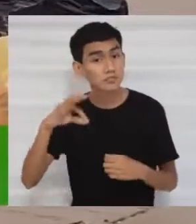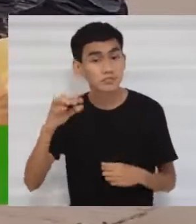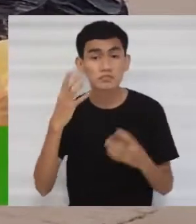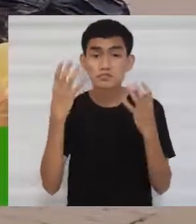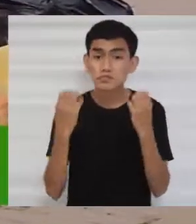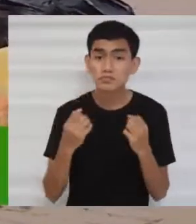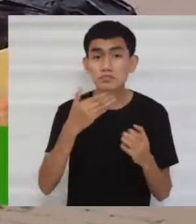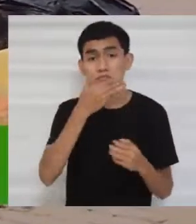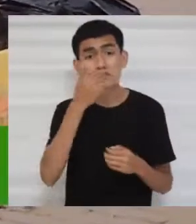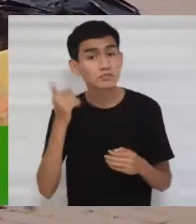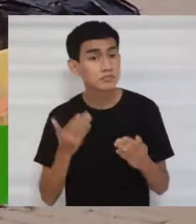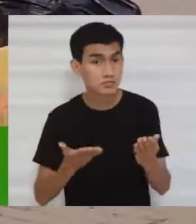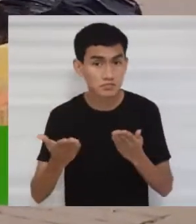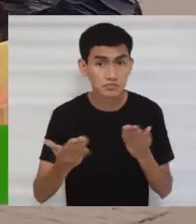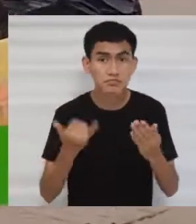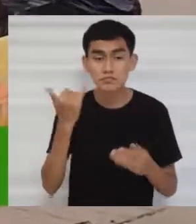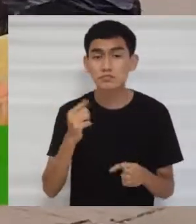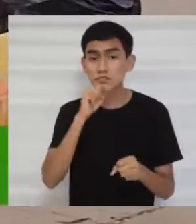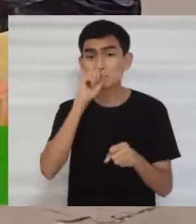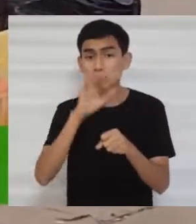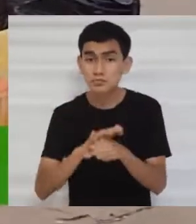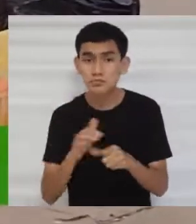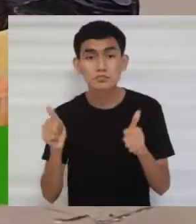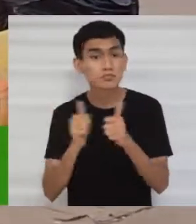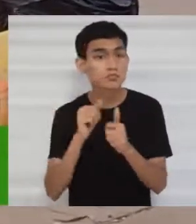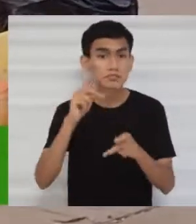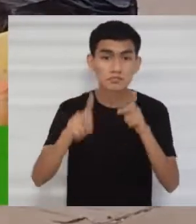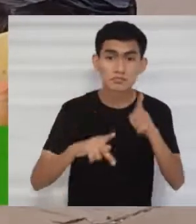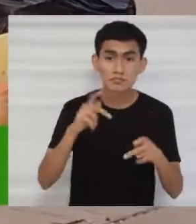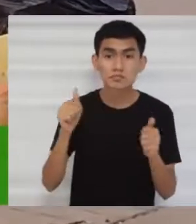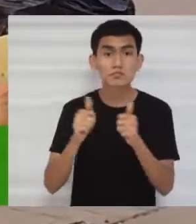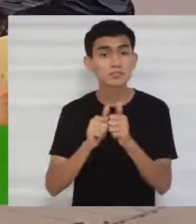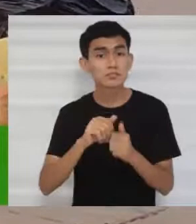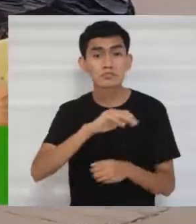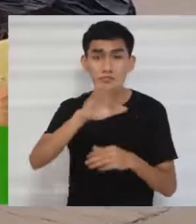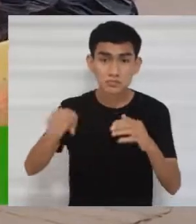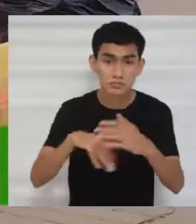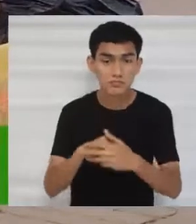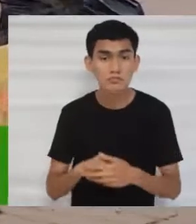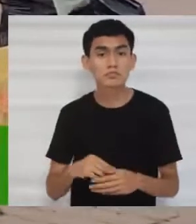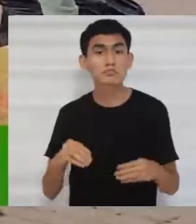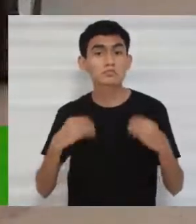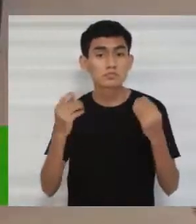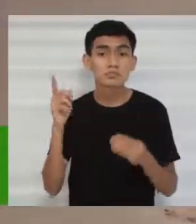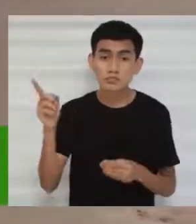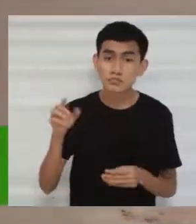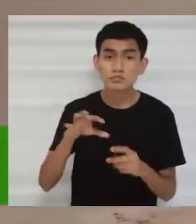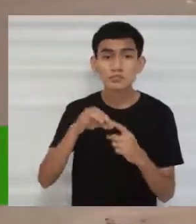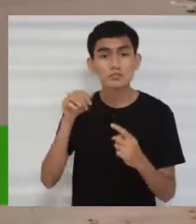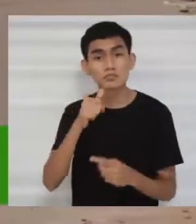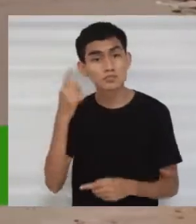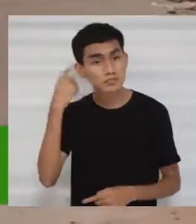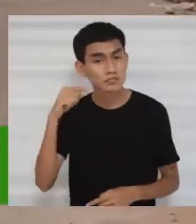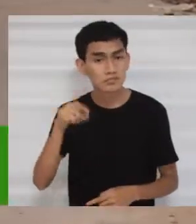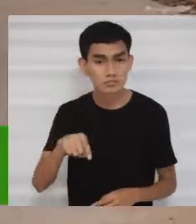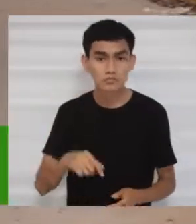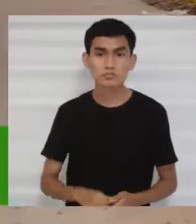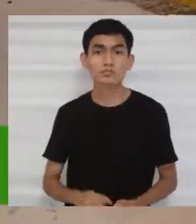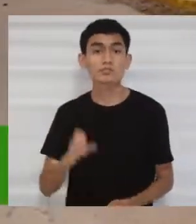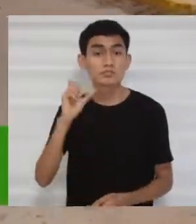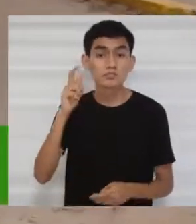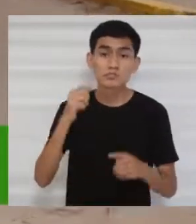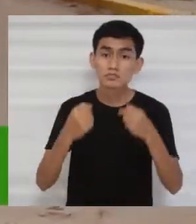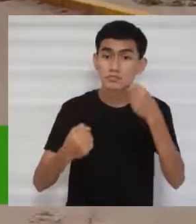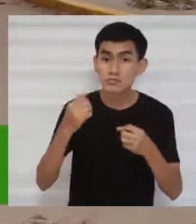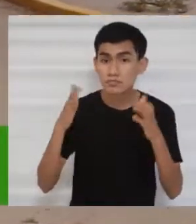sienta comprometido también con la población, con su autoridad, porque para eso lo han elegido. El chofer de uno de los